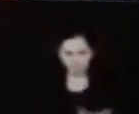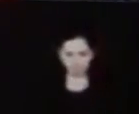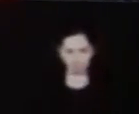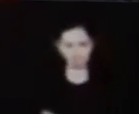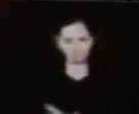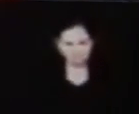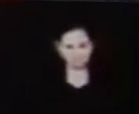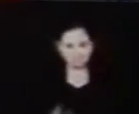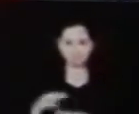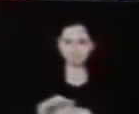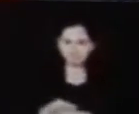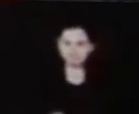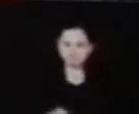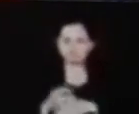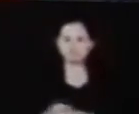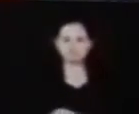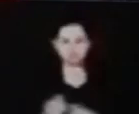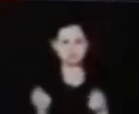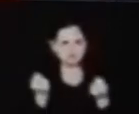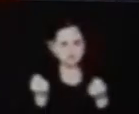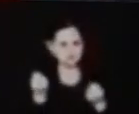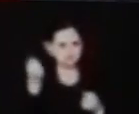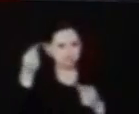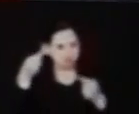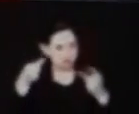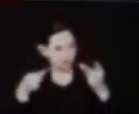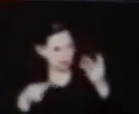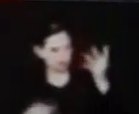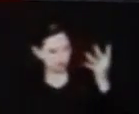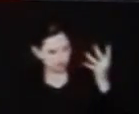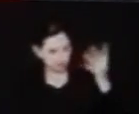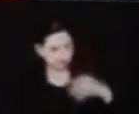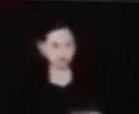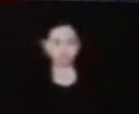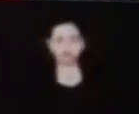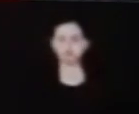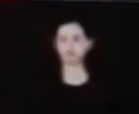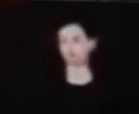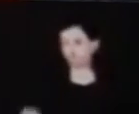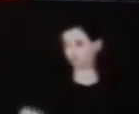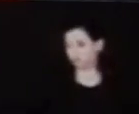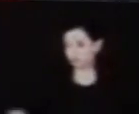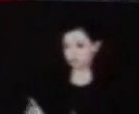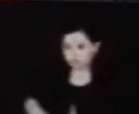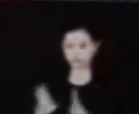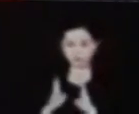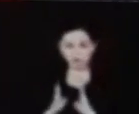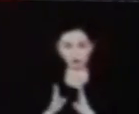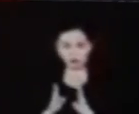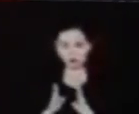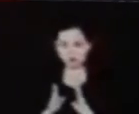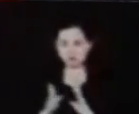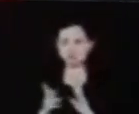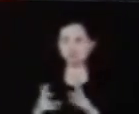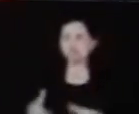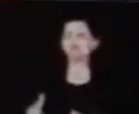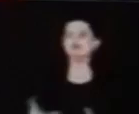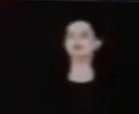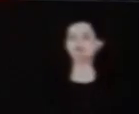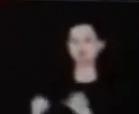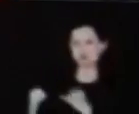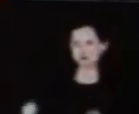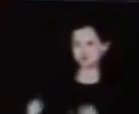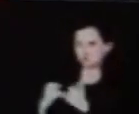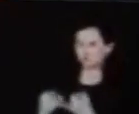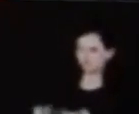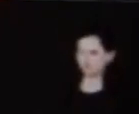realismo y argumentos. Las Fuerzas Armadas están entre las mejores